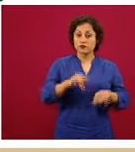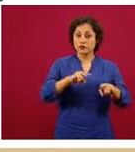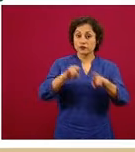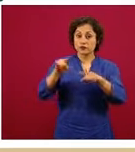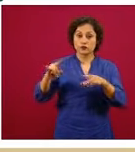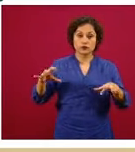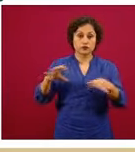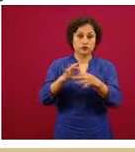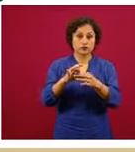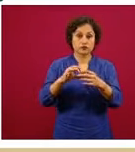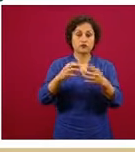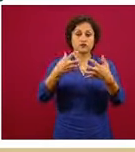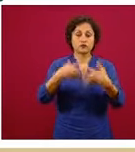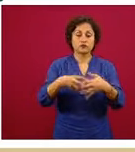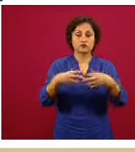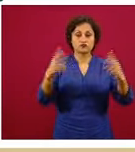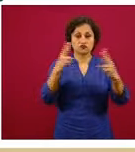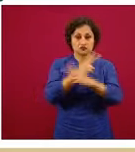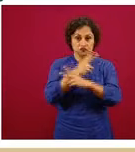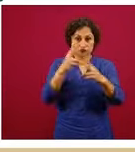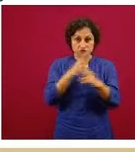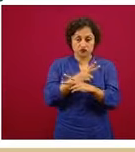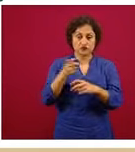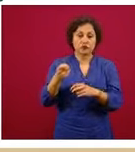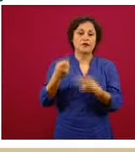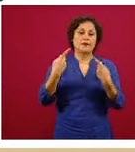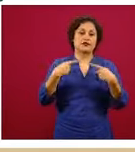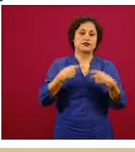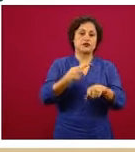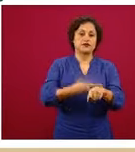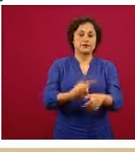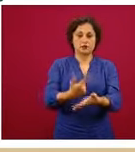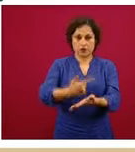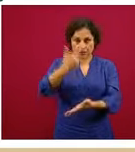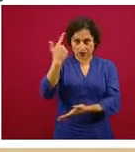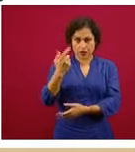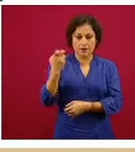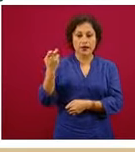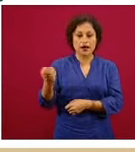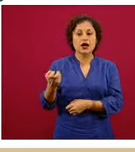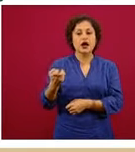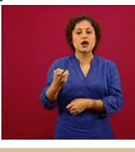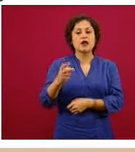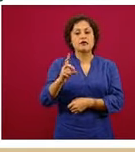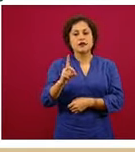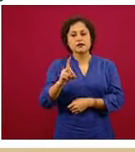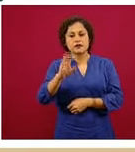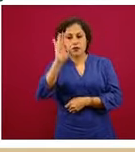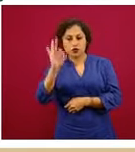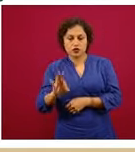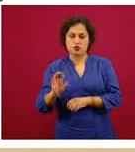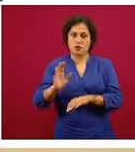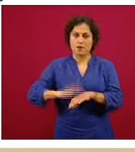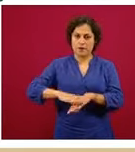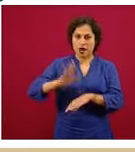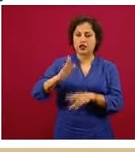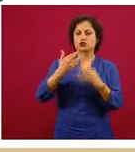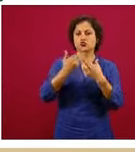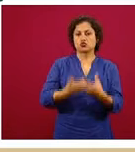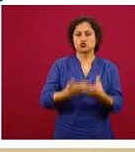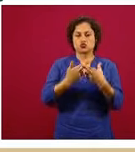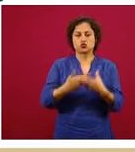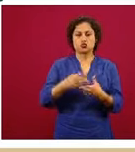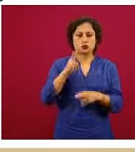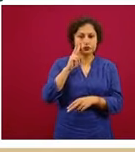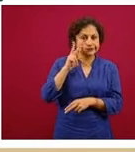para los pacientes críticos. Aquí sí todos los estados tienen al menos 30% o más de disponibilidad, lo cual